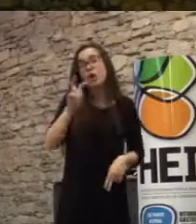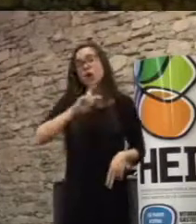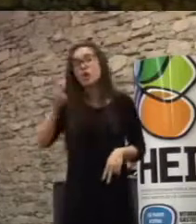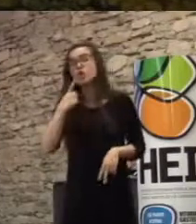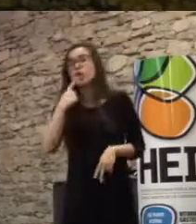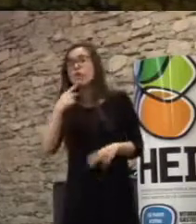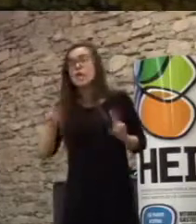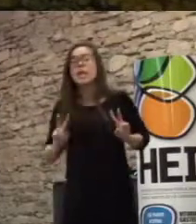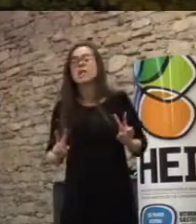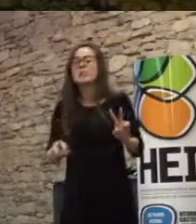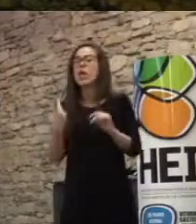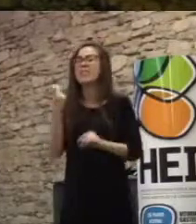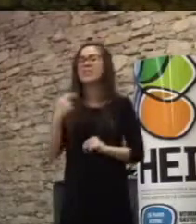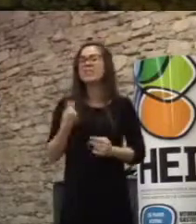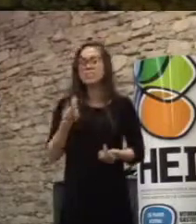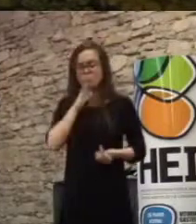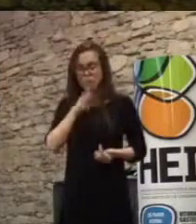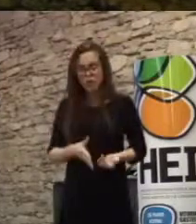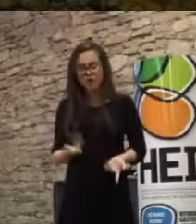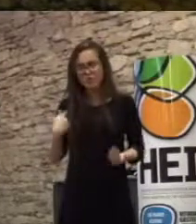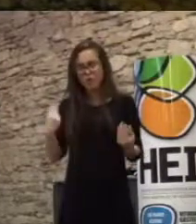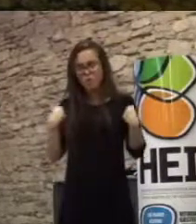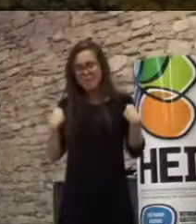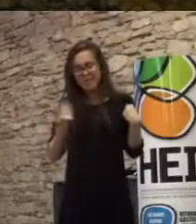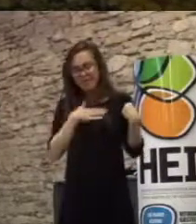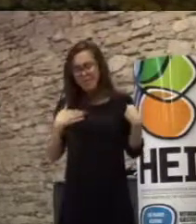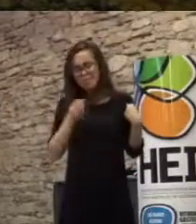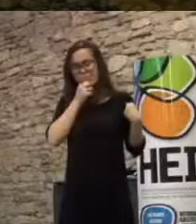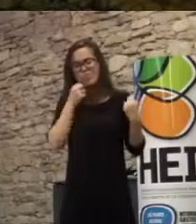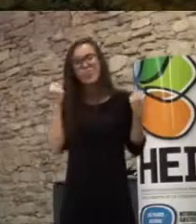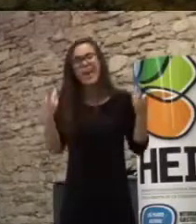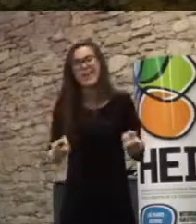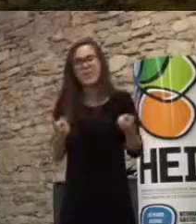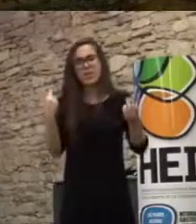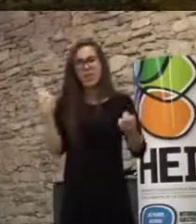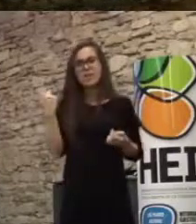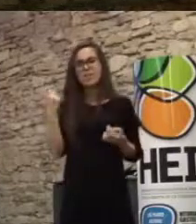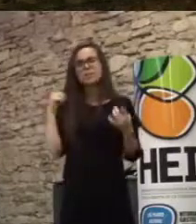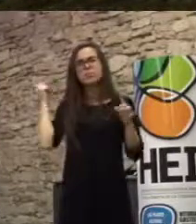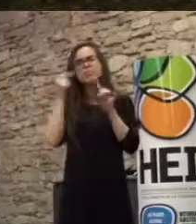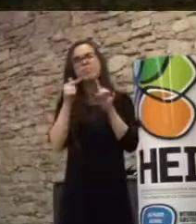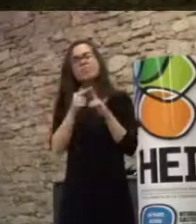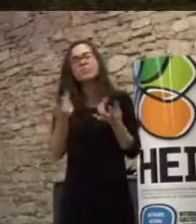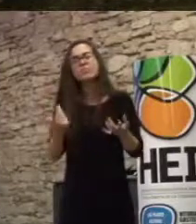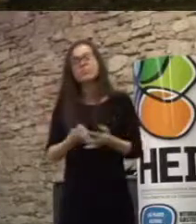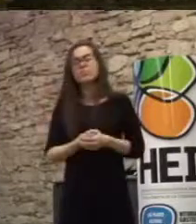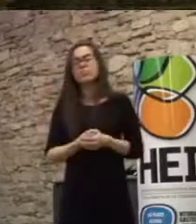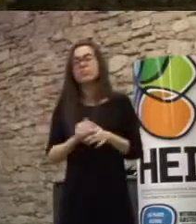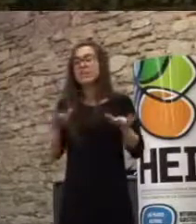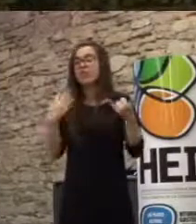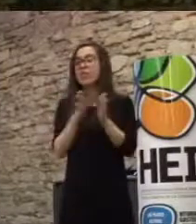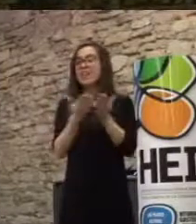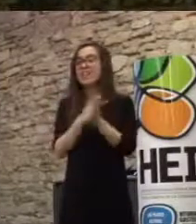sea pero tener un porqué para vivir meses así que es vital en este caso en toda la historia hasta que el libro de la vida